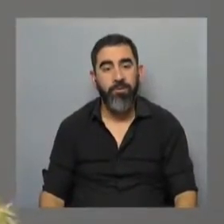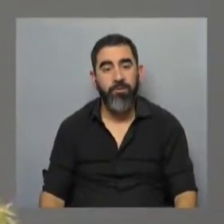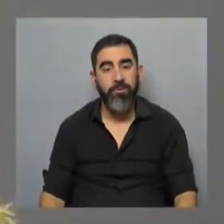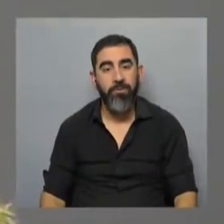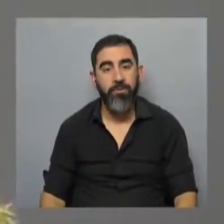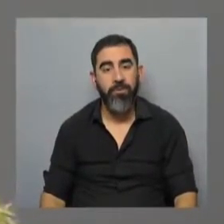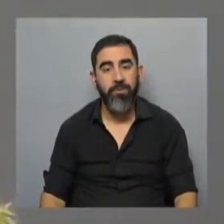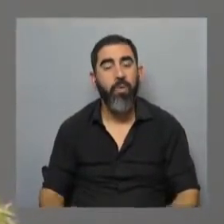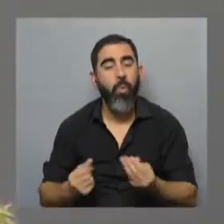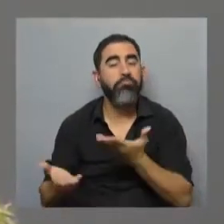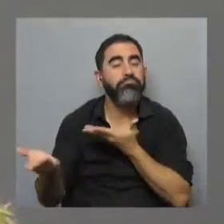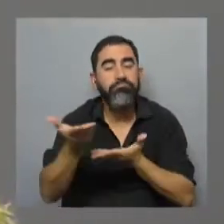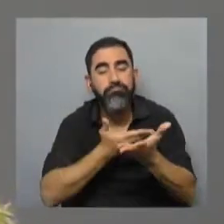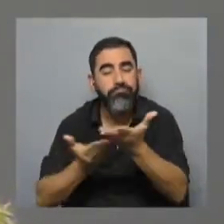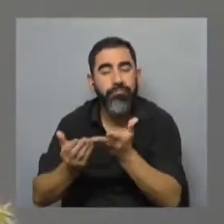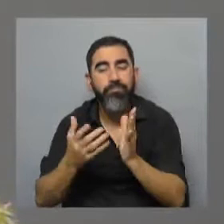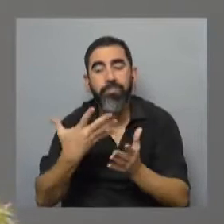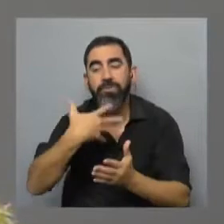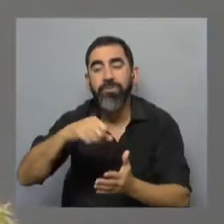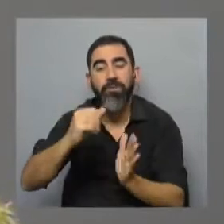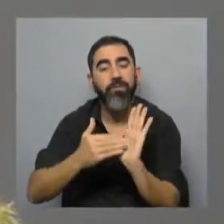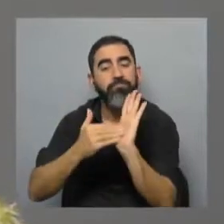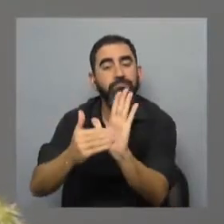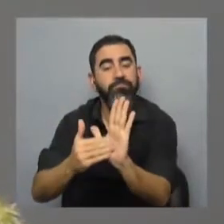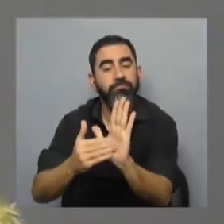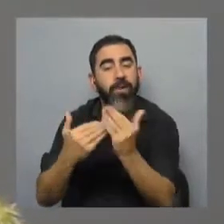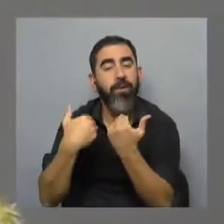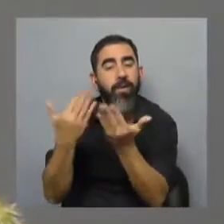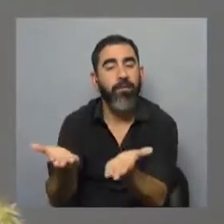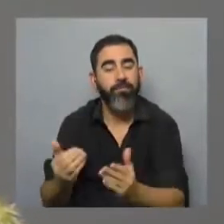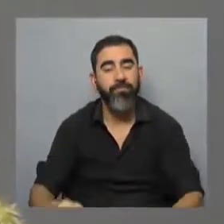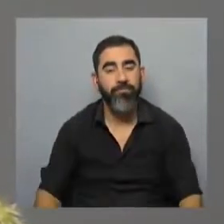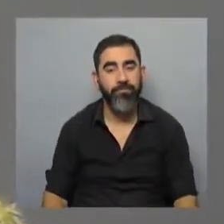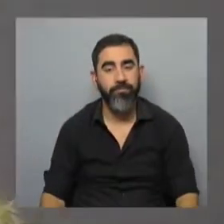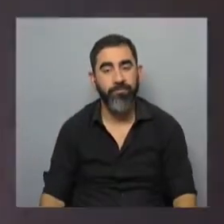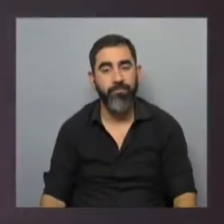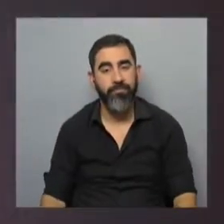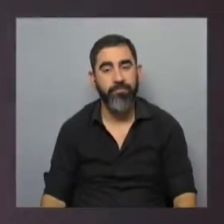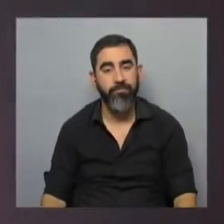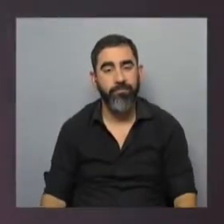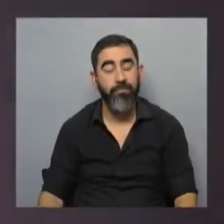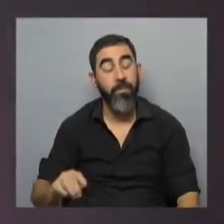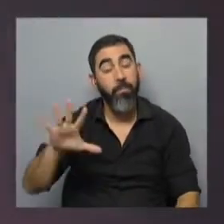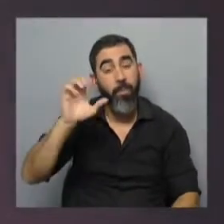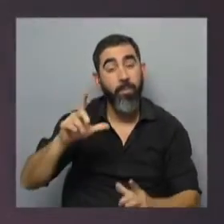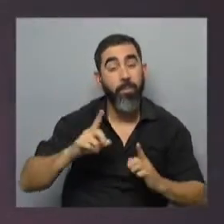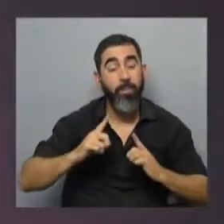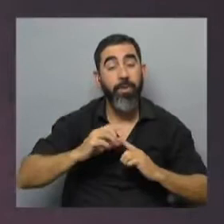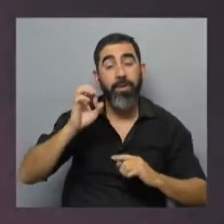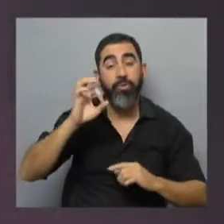qué feedback recibiste de ellos cuando llegaste con el regalo? Ahí me acuerdo que me estaba esperando a Matías